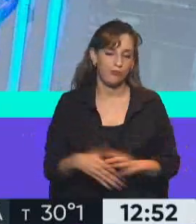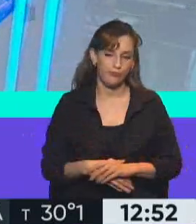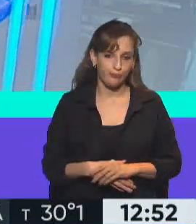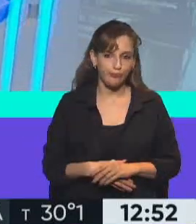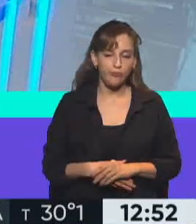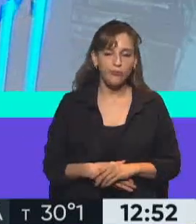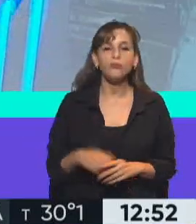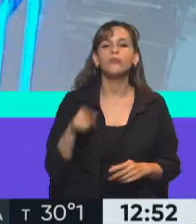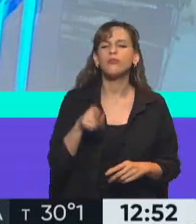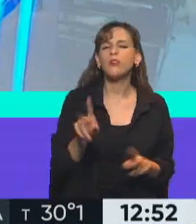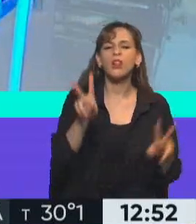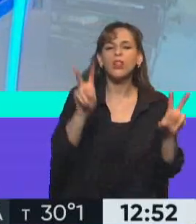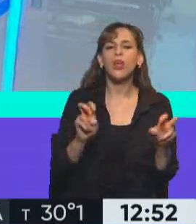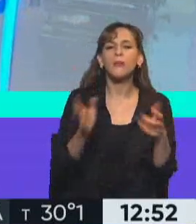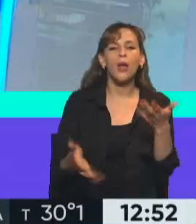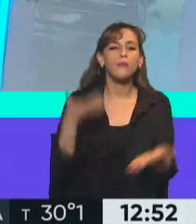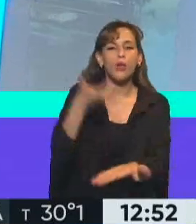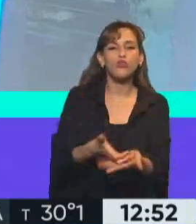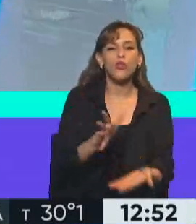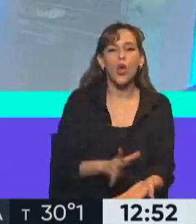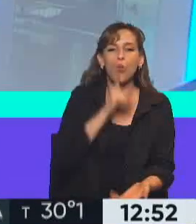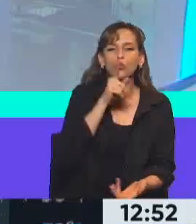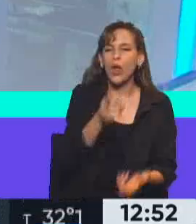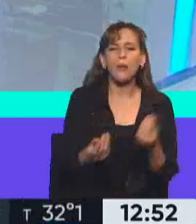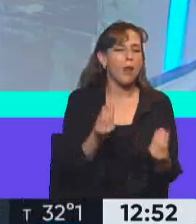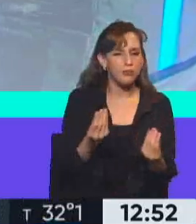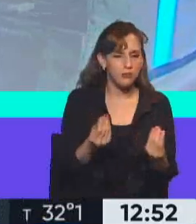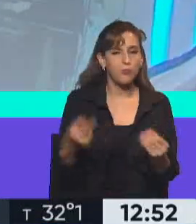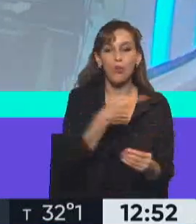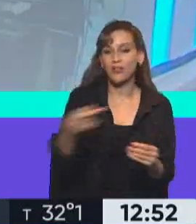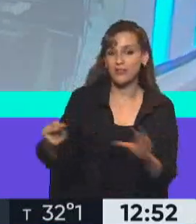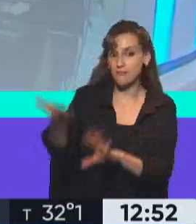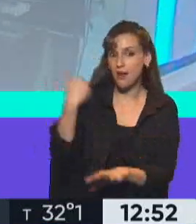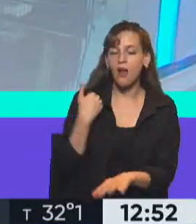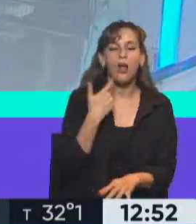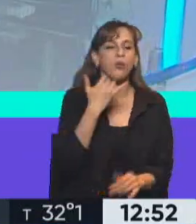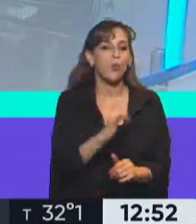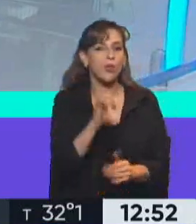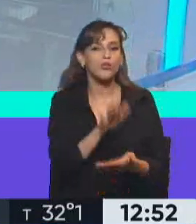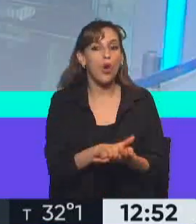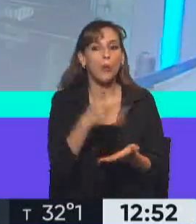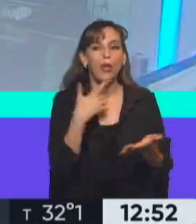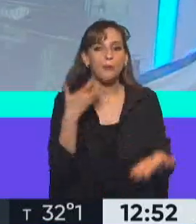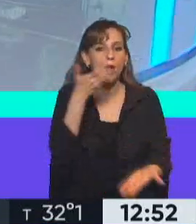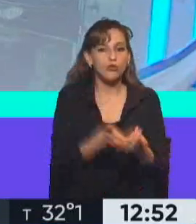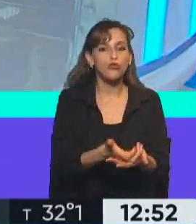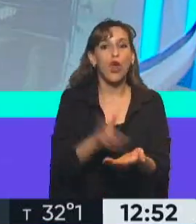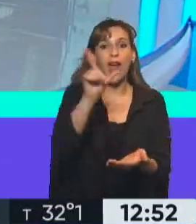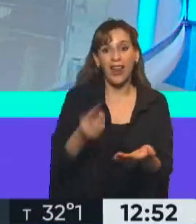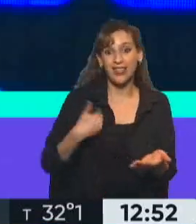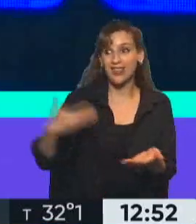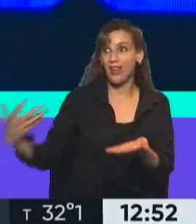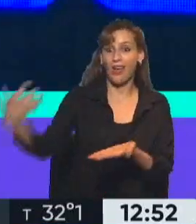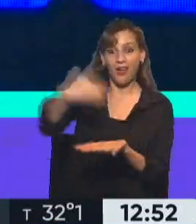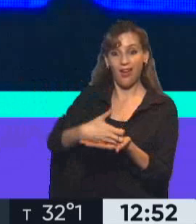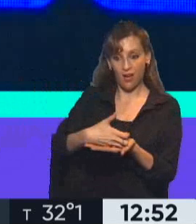Ahora, ¿qué pasa con las inversiones rusas, no? Porque, bueno, hasta hace una semana hablábamos de la expectativa que generaban estas inversiones que podían llegar a la República Argentina.